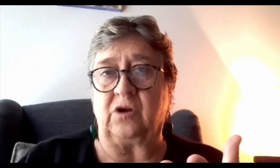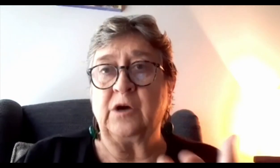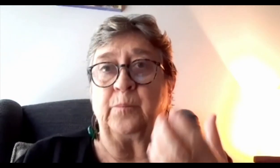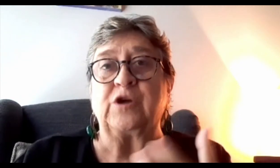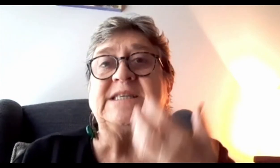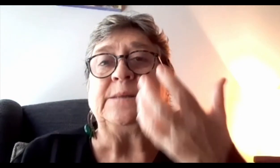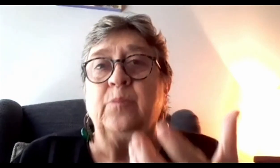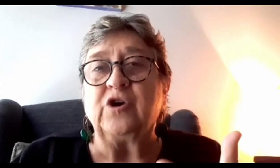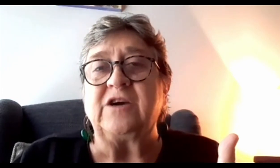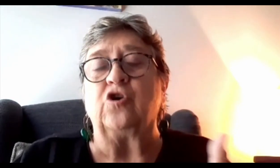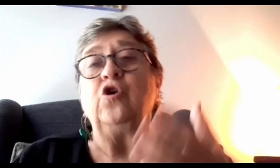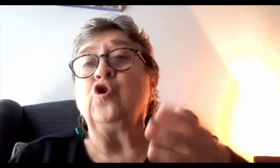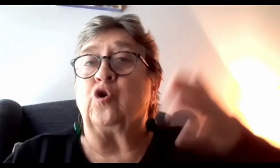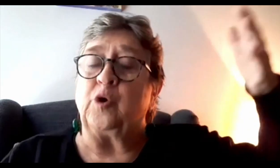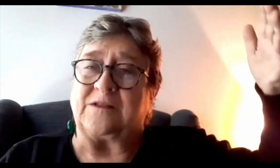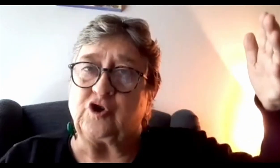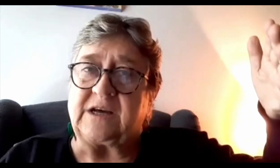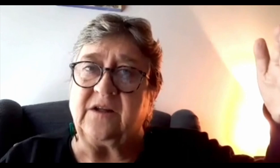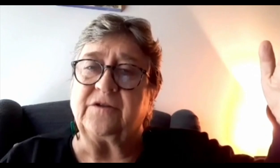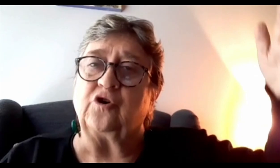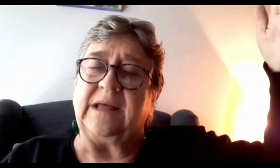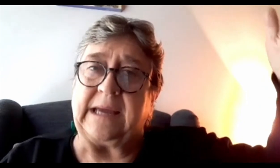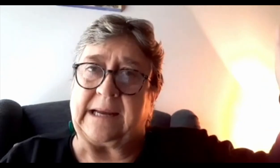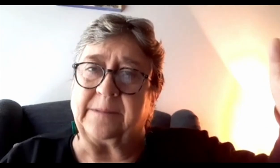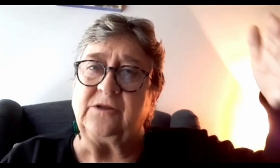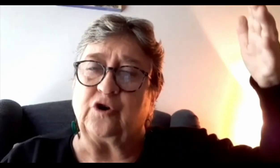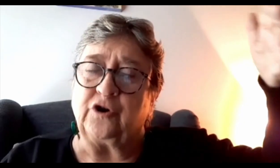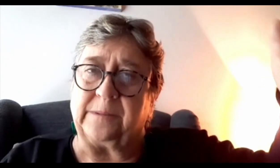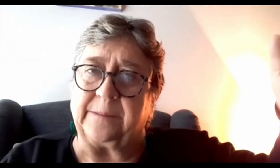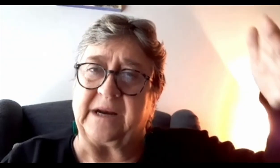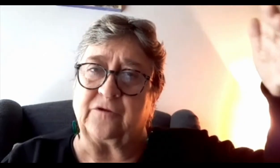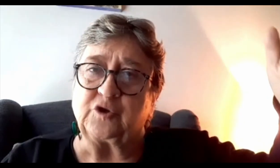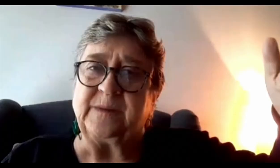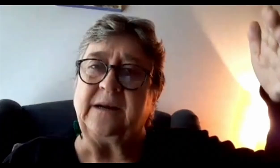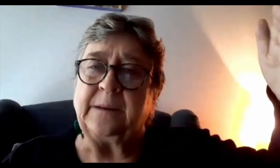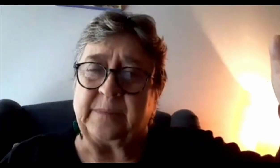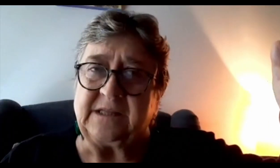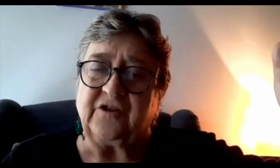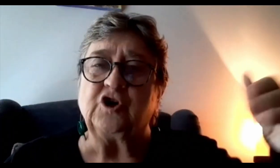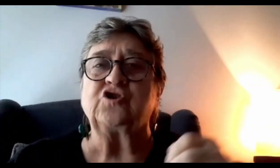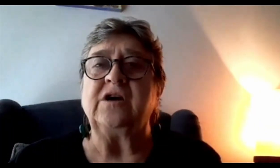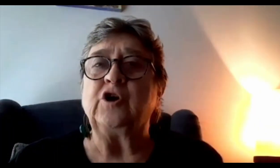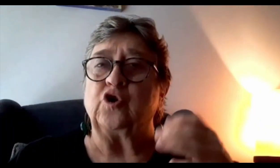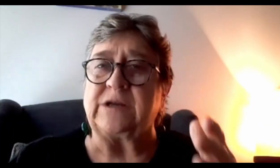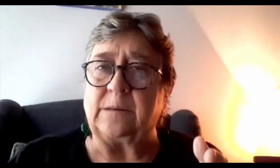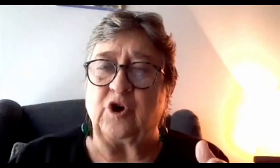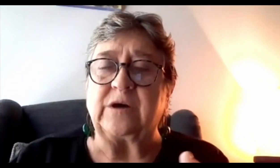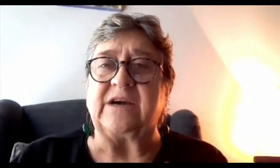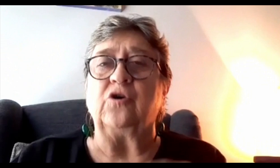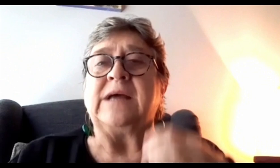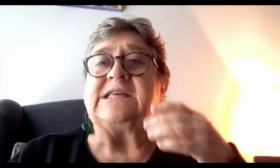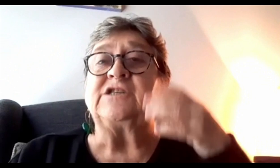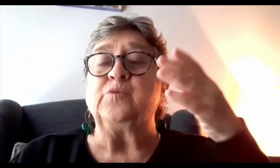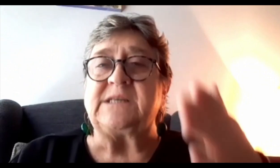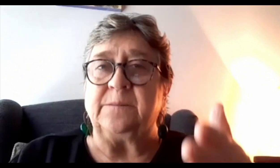simbólico, porque es simbólico como cuando se hizo el evento en noviembre de 2022 contra el